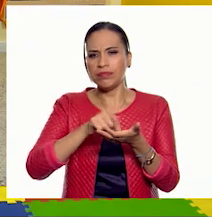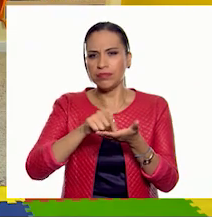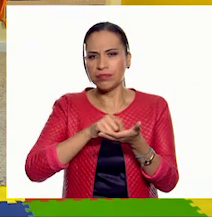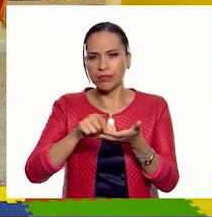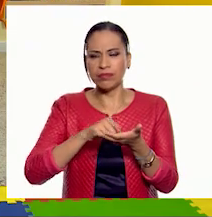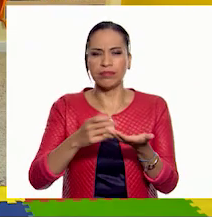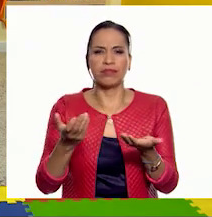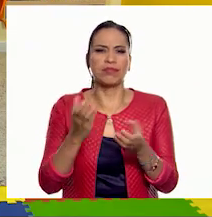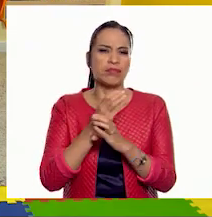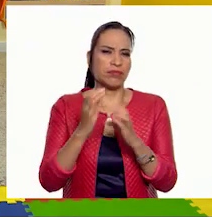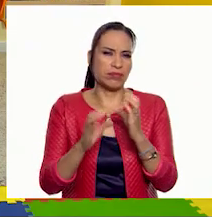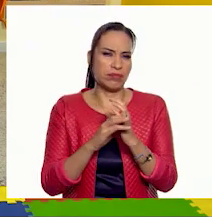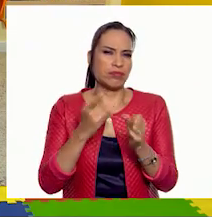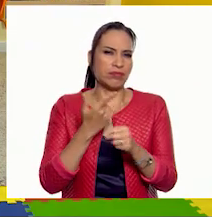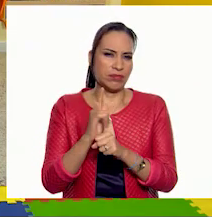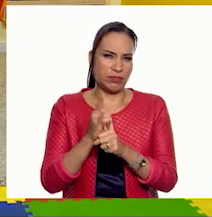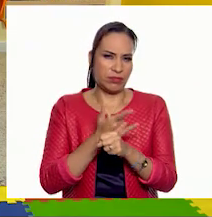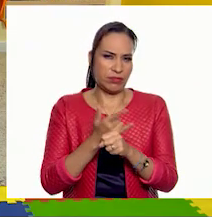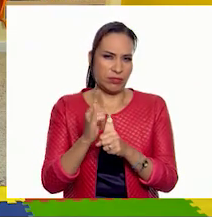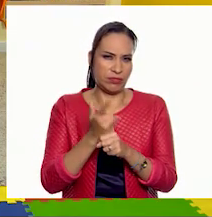o como garabatos.